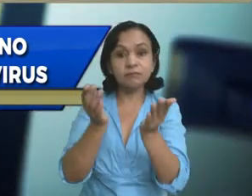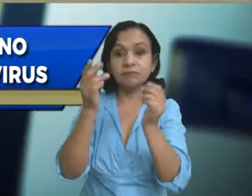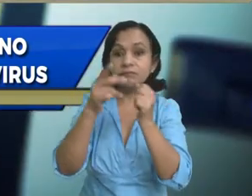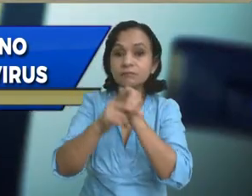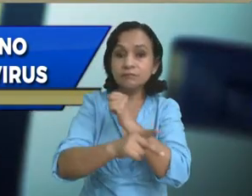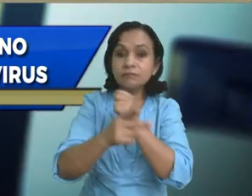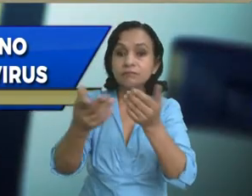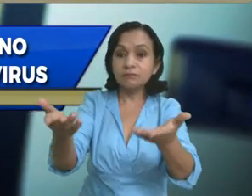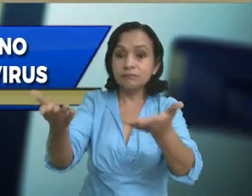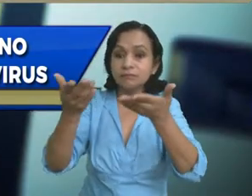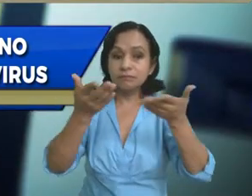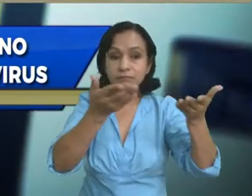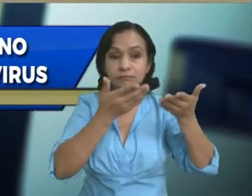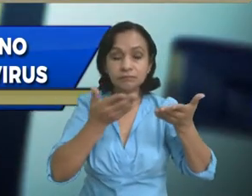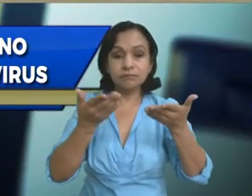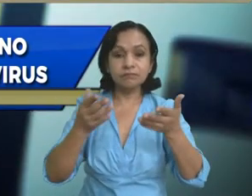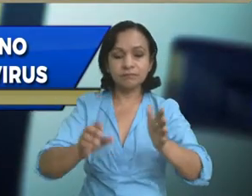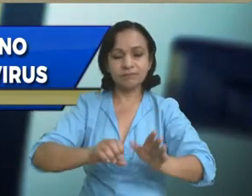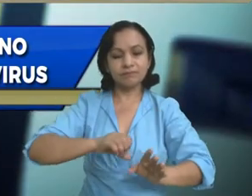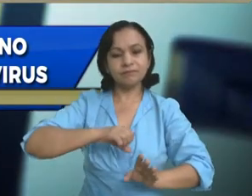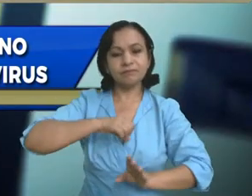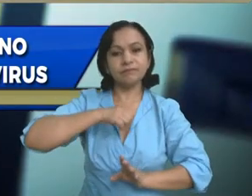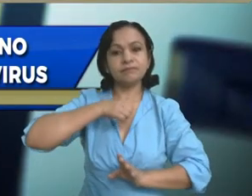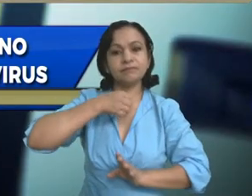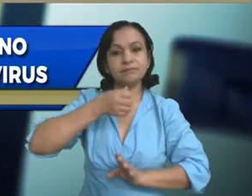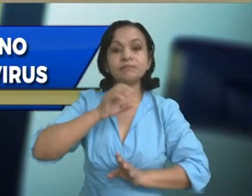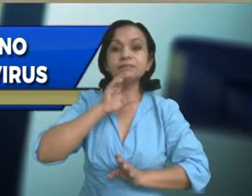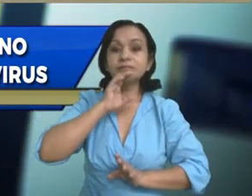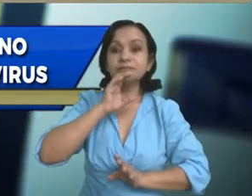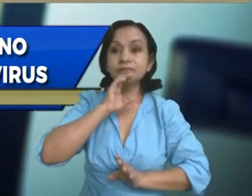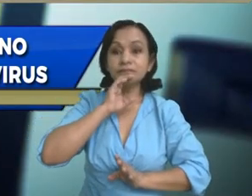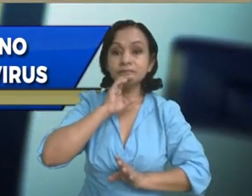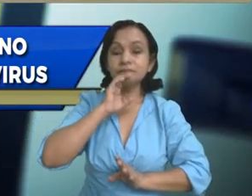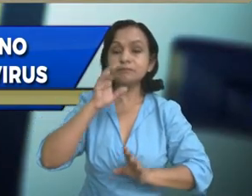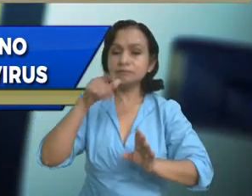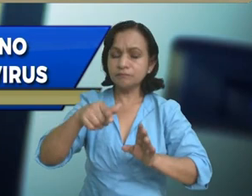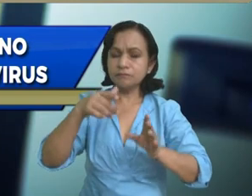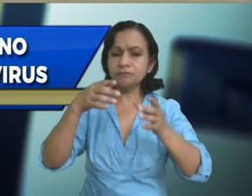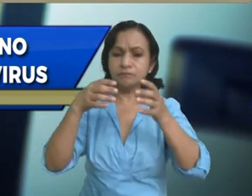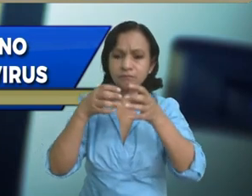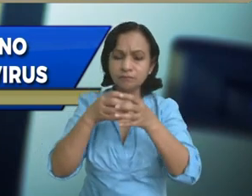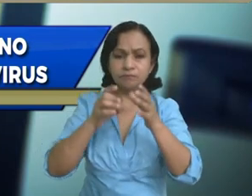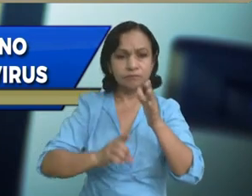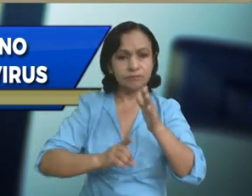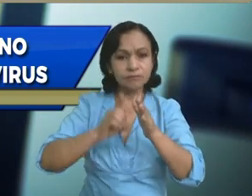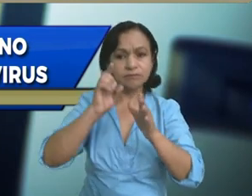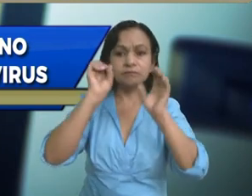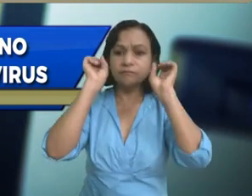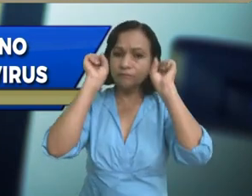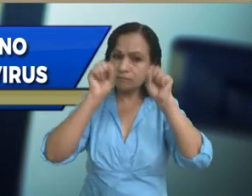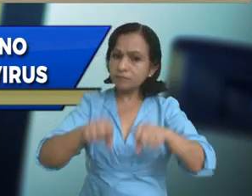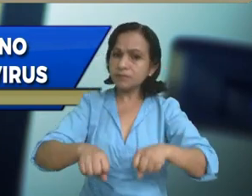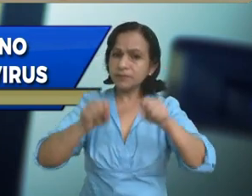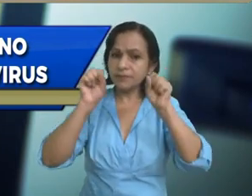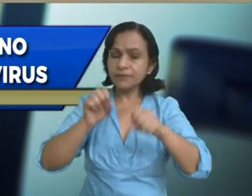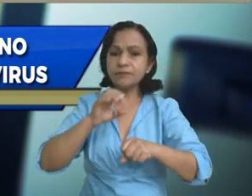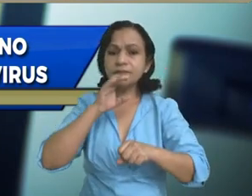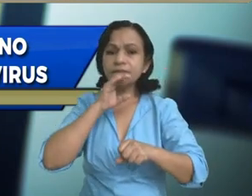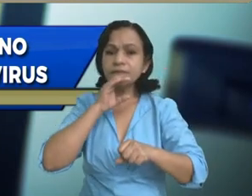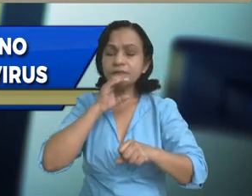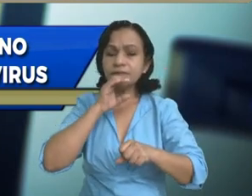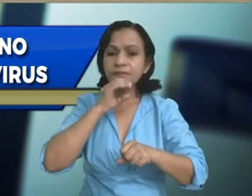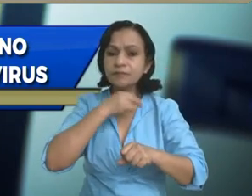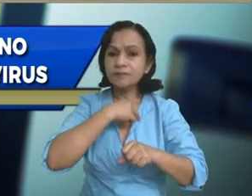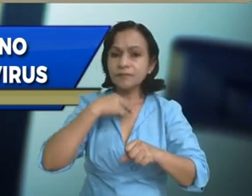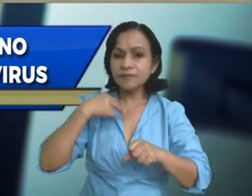para esto. Entonces es un orgullo para nosotros, nacidos en la revolución, en estos momentos poder, gracias a esa